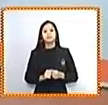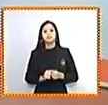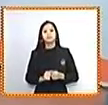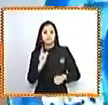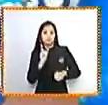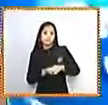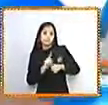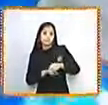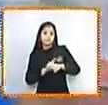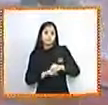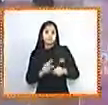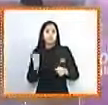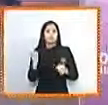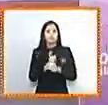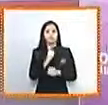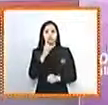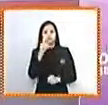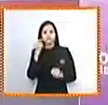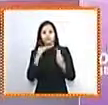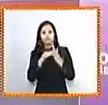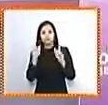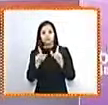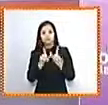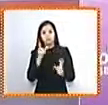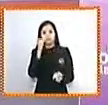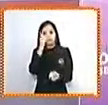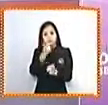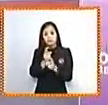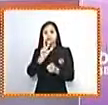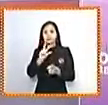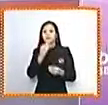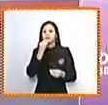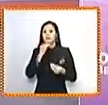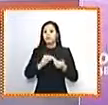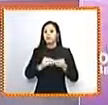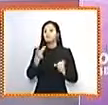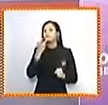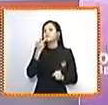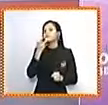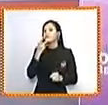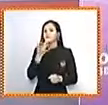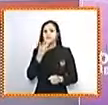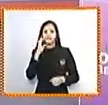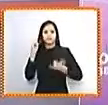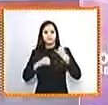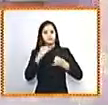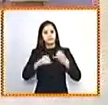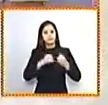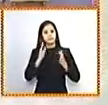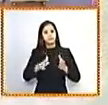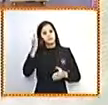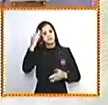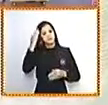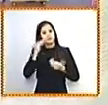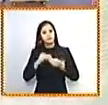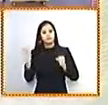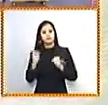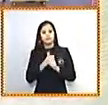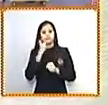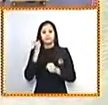Ahora vamos a ganar 100.000 lempiras pegándole a tus tres números favoritos. Mucha suerte porque nuestro primer número es